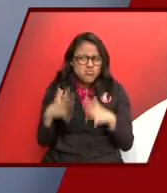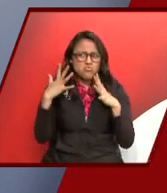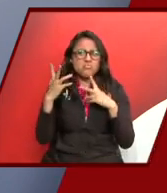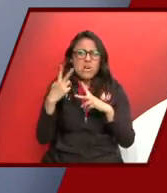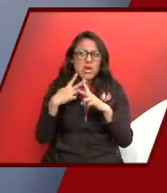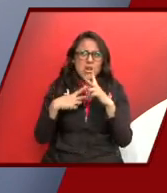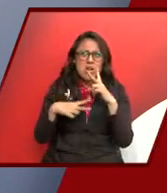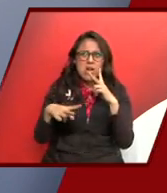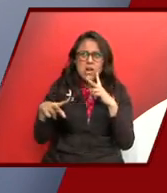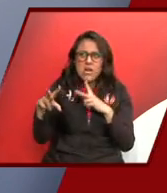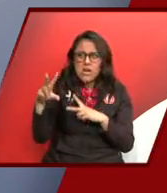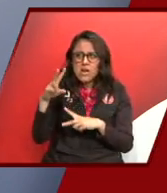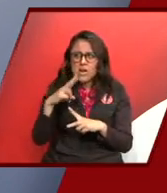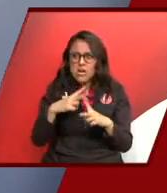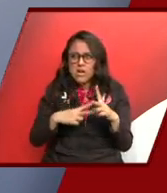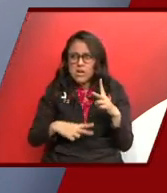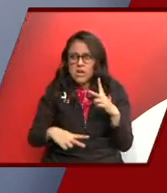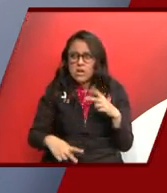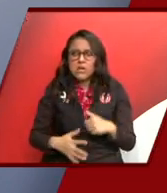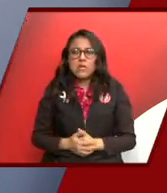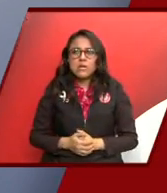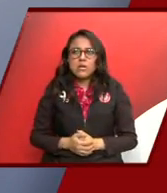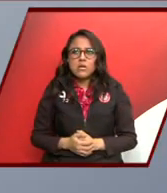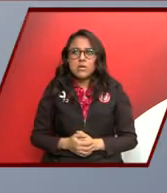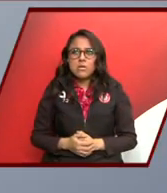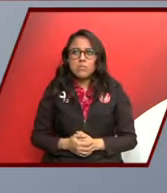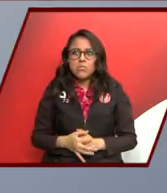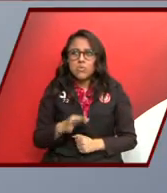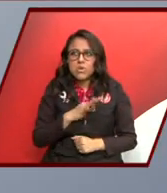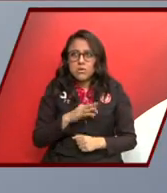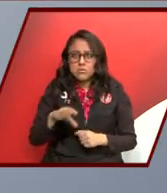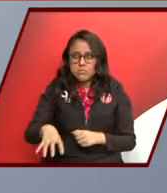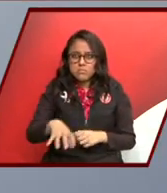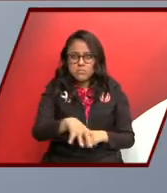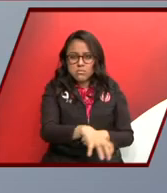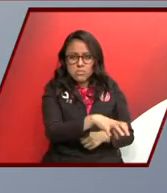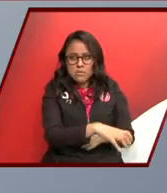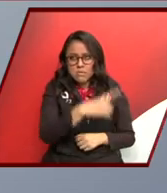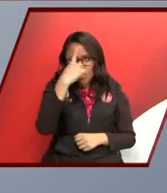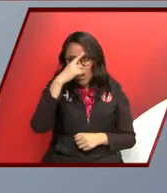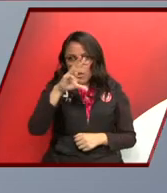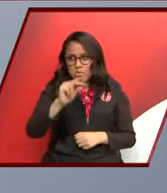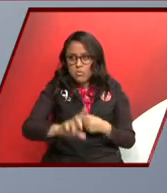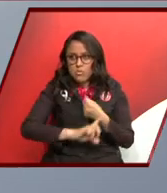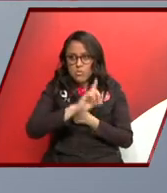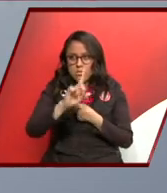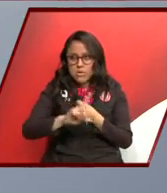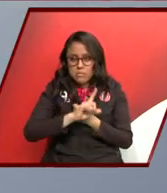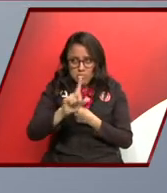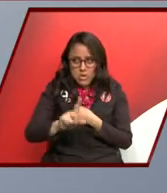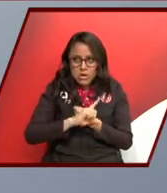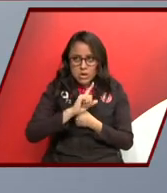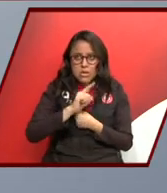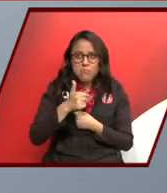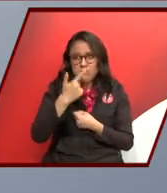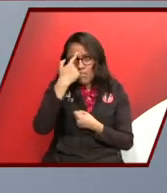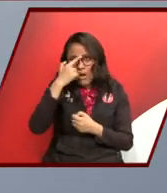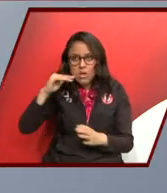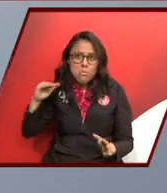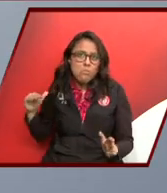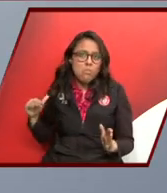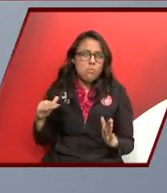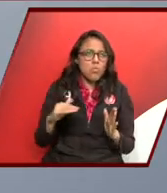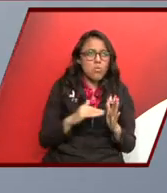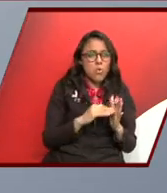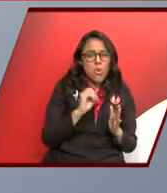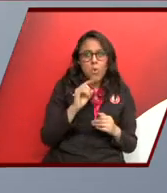rápidamente, y pusimos unos macetones para evitar algún incidente, para evitar que nos fueran a atropellar o que